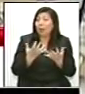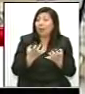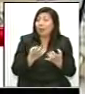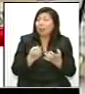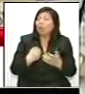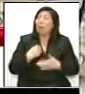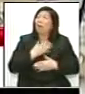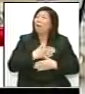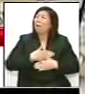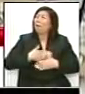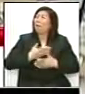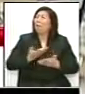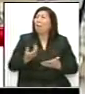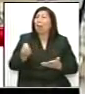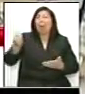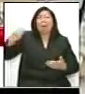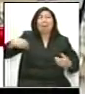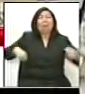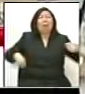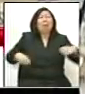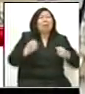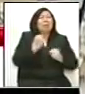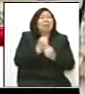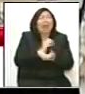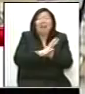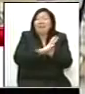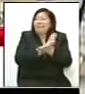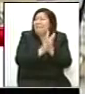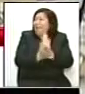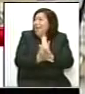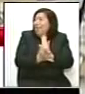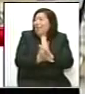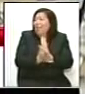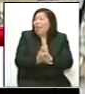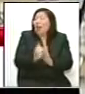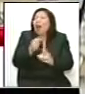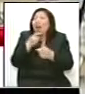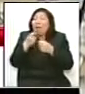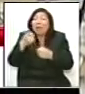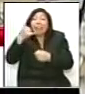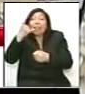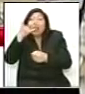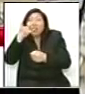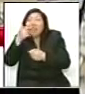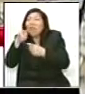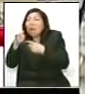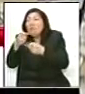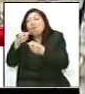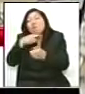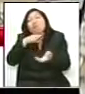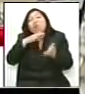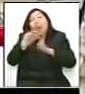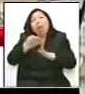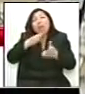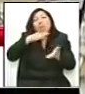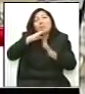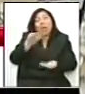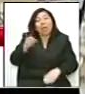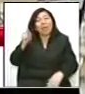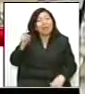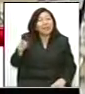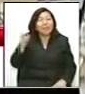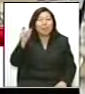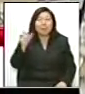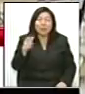seguir gozando de esos indebidos privilegios y está amenazando a los alcaldes hasta de muerte. Por lo tanto, creo, señor